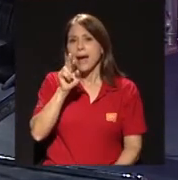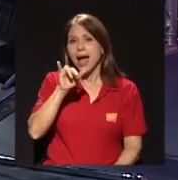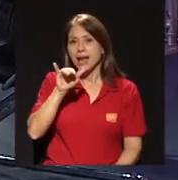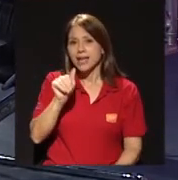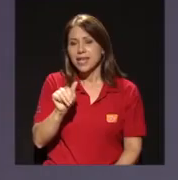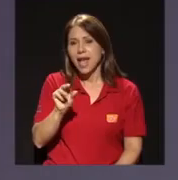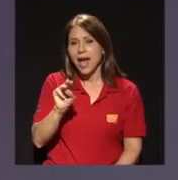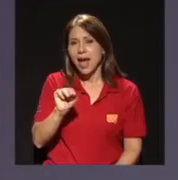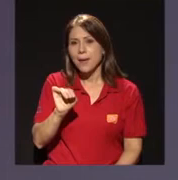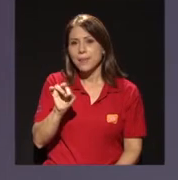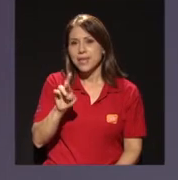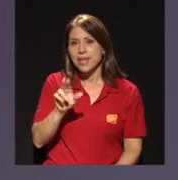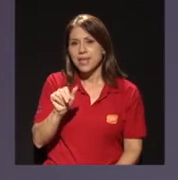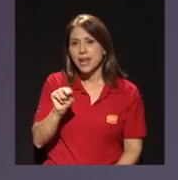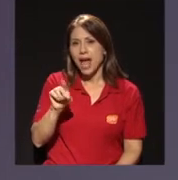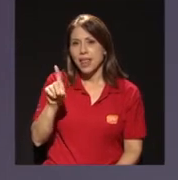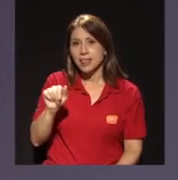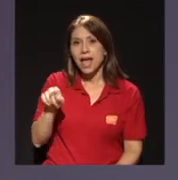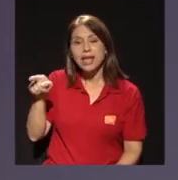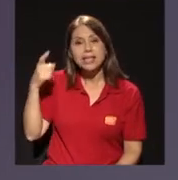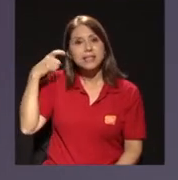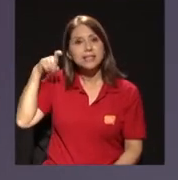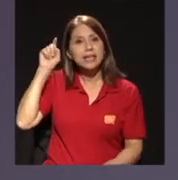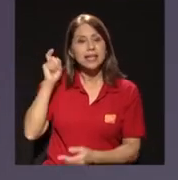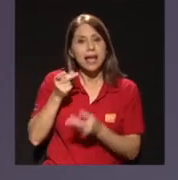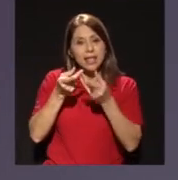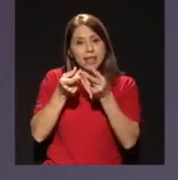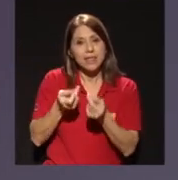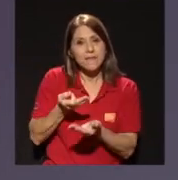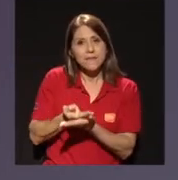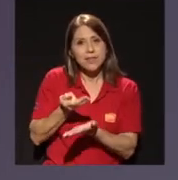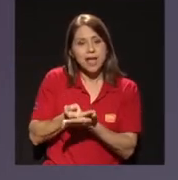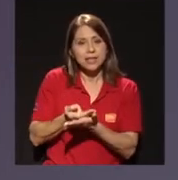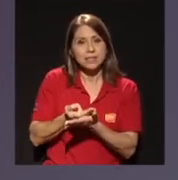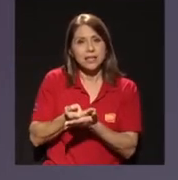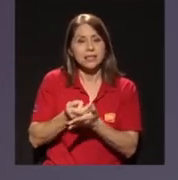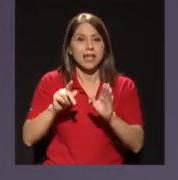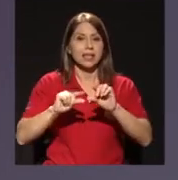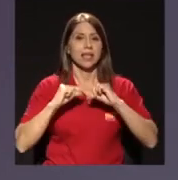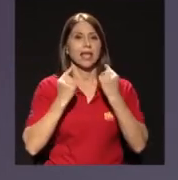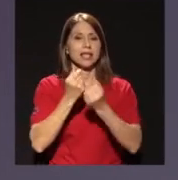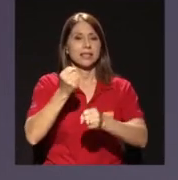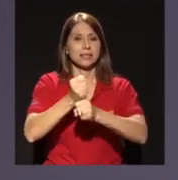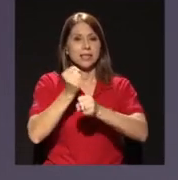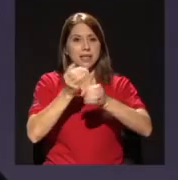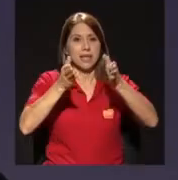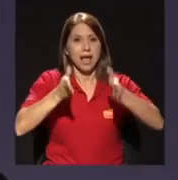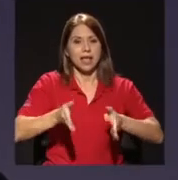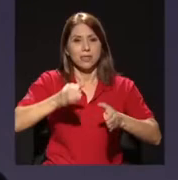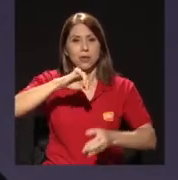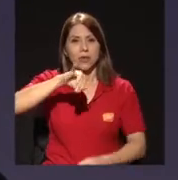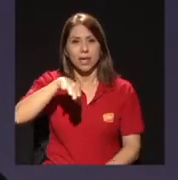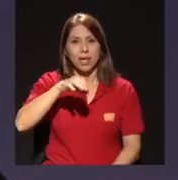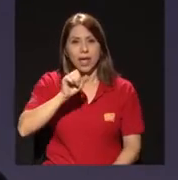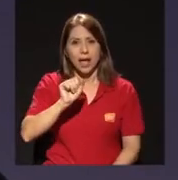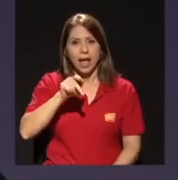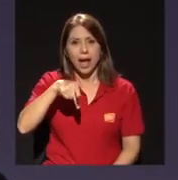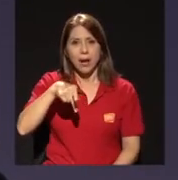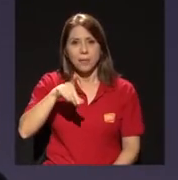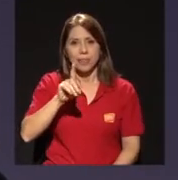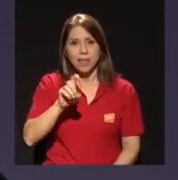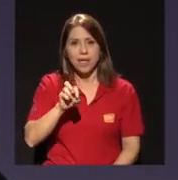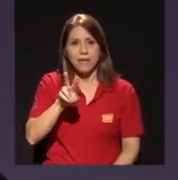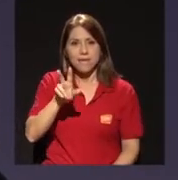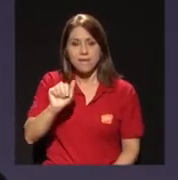Miranda. Ella es la secretaria de Finanzas del sindicato de Habdeba. Muchas gracias, María, por estar acá